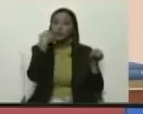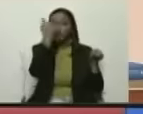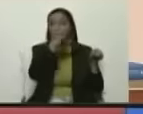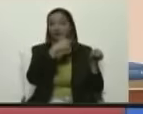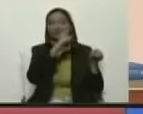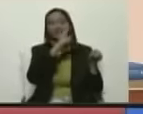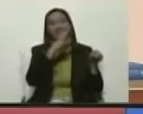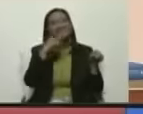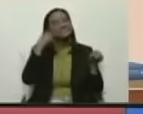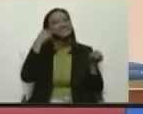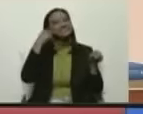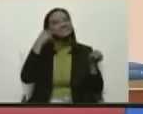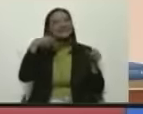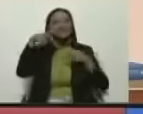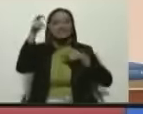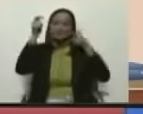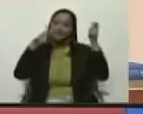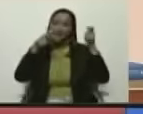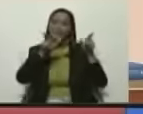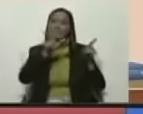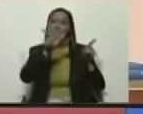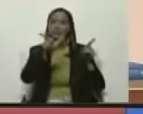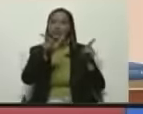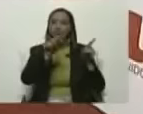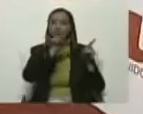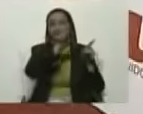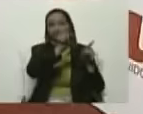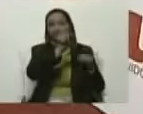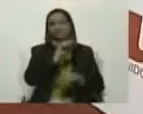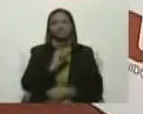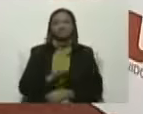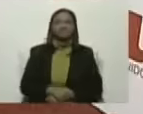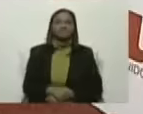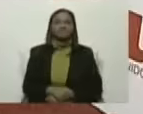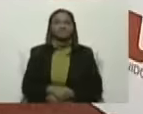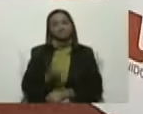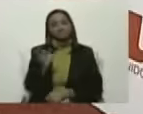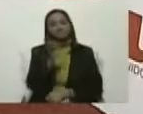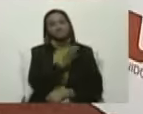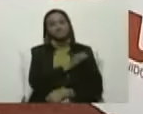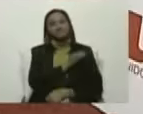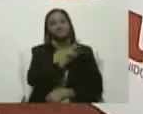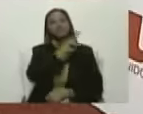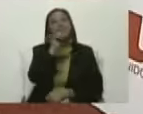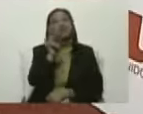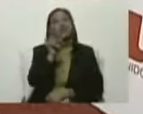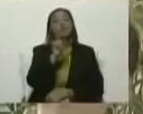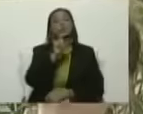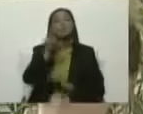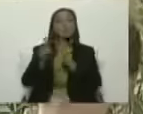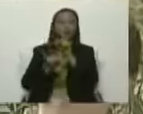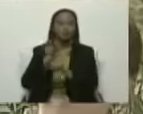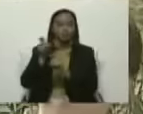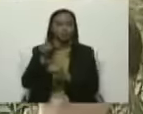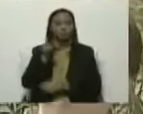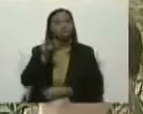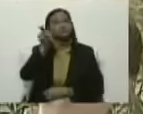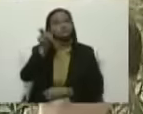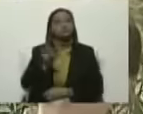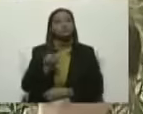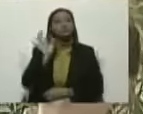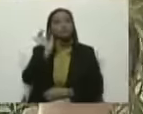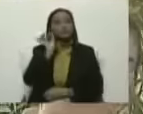Chávez. Ahí será. Siguiente pregunta. La segunda pregunta la realiza Fabiana Márquez por la